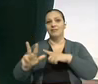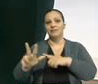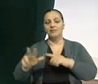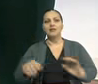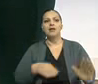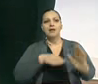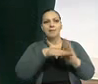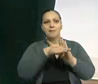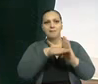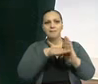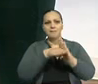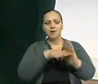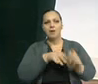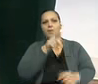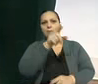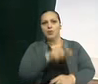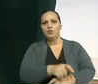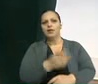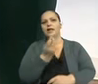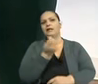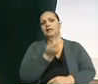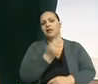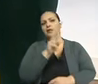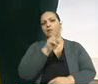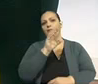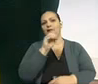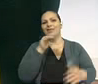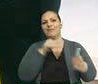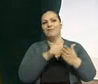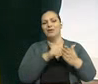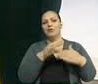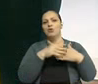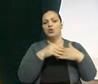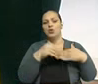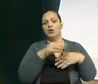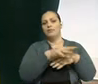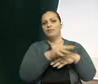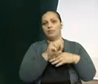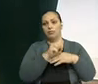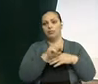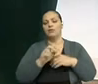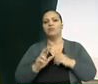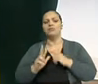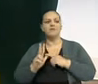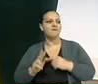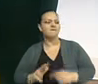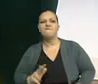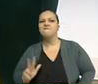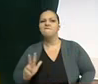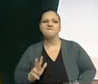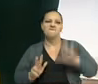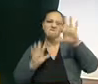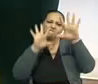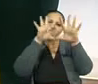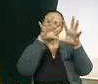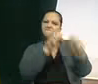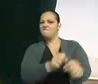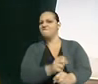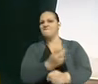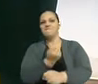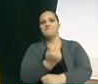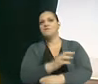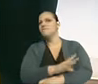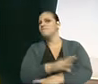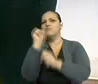de 20.000 dólares a un ciudadano. Esto ocurrió en el norte de Quito. El asalto fue registrado por una cámara